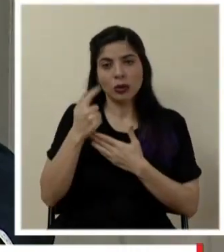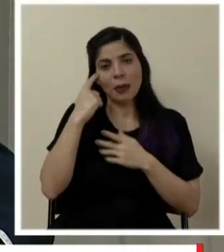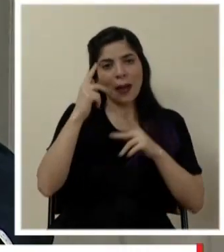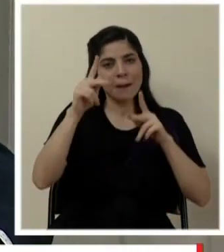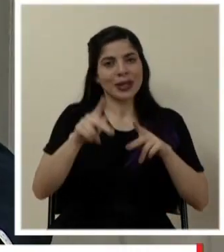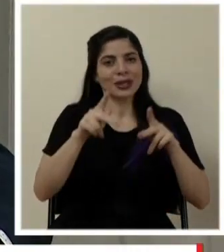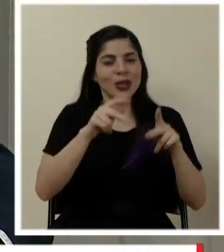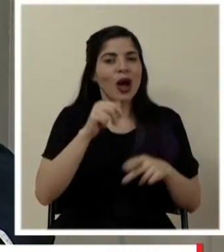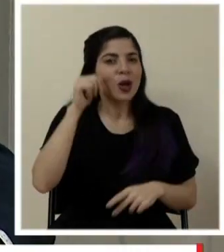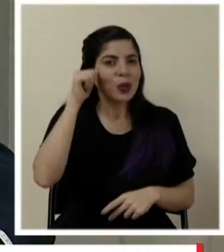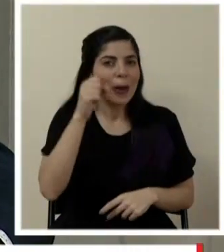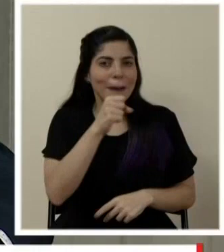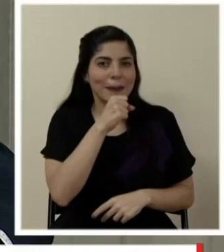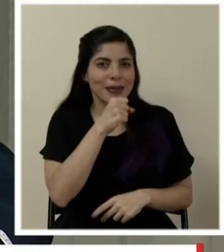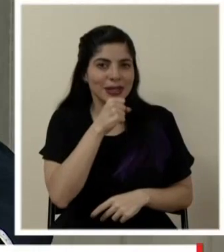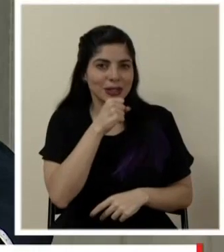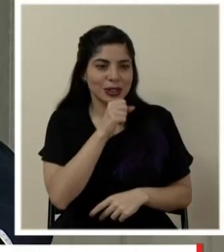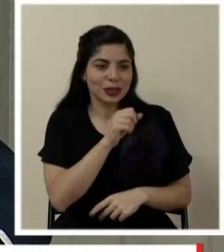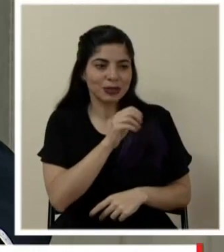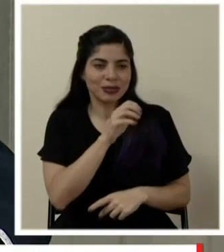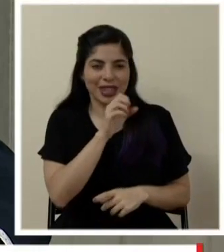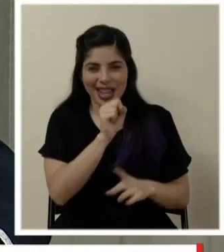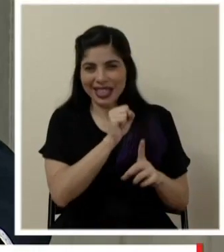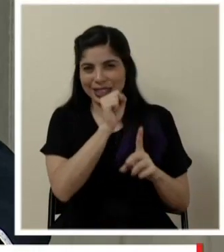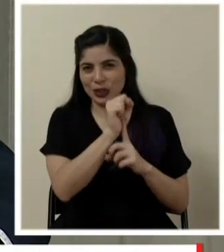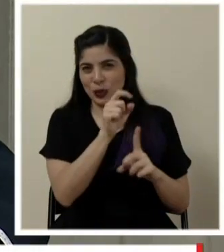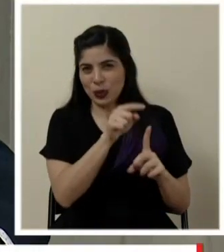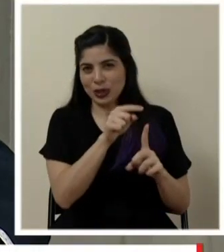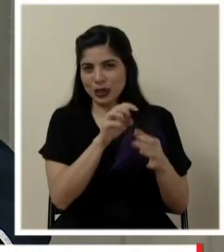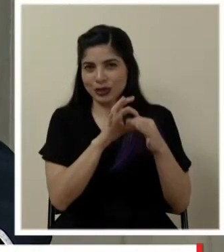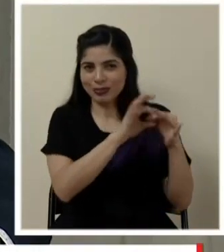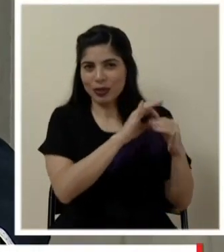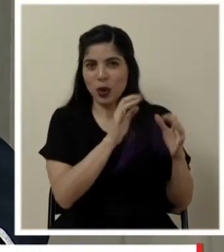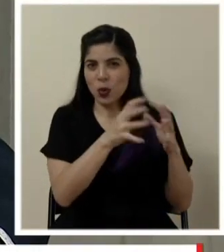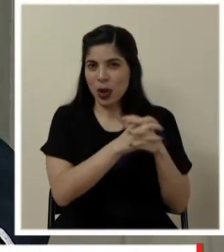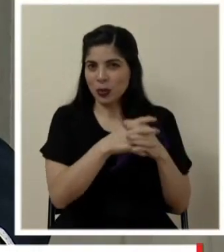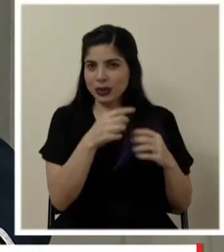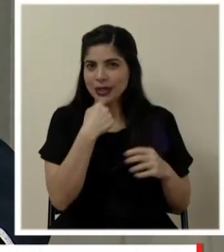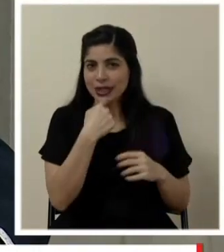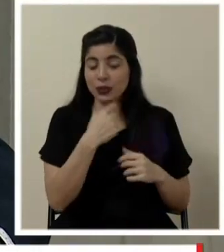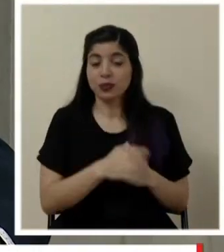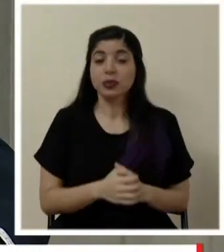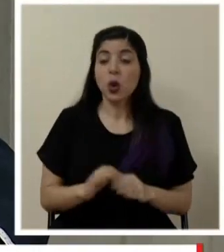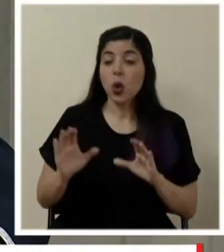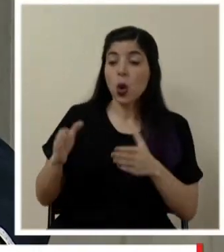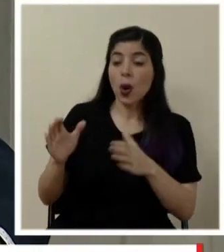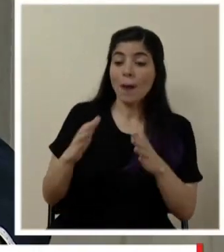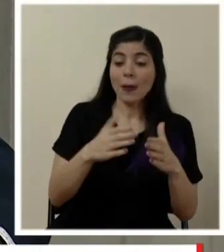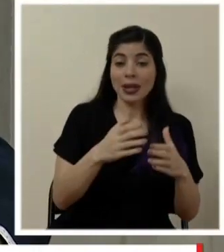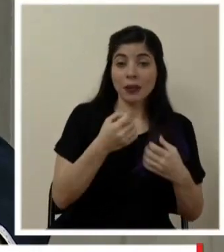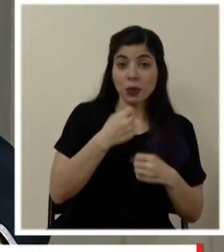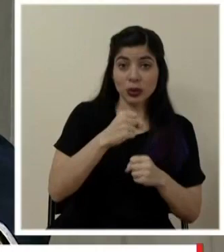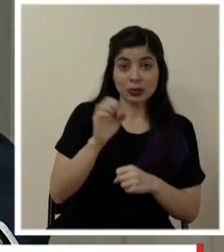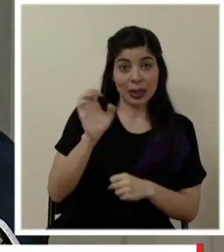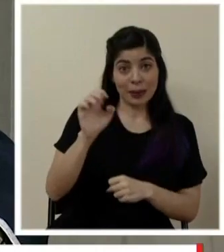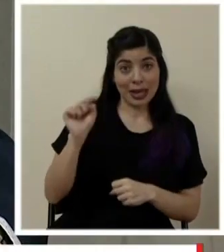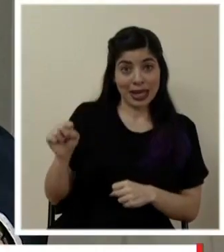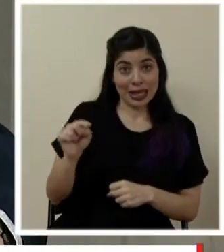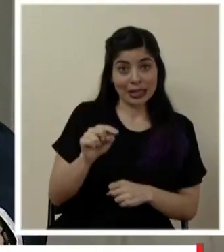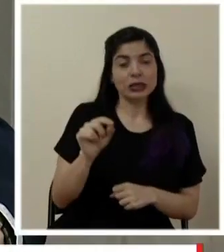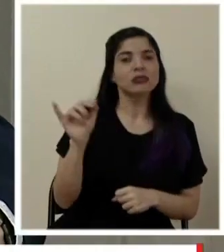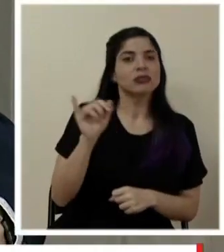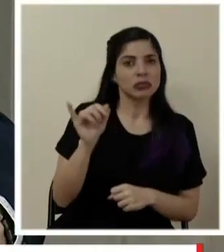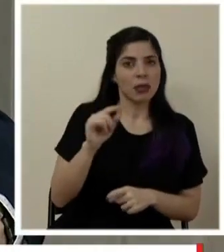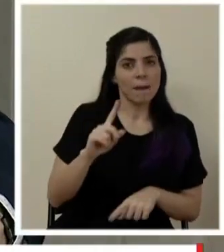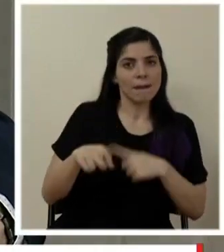personas adultas mayores en la condición que ha comentado don Juan Luis. Por medio de los comités municipales de emergencia también